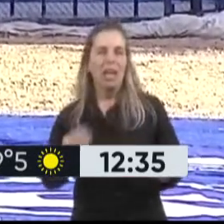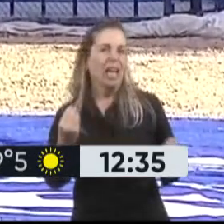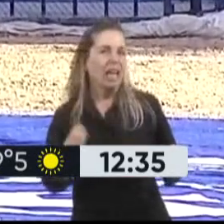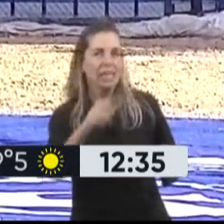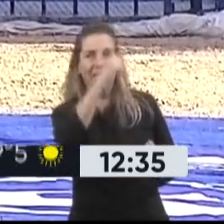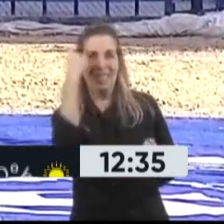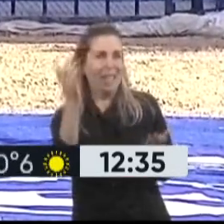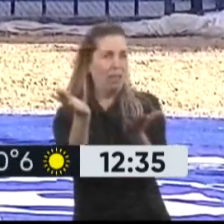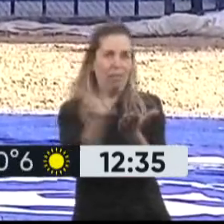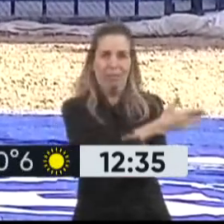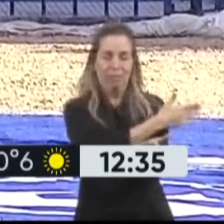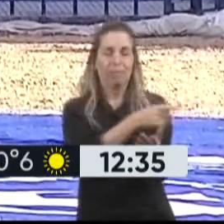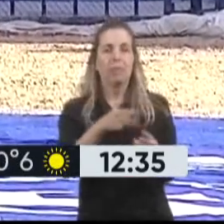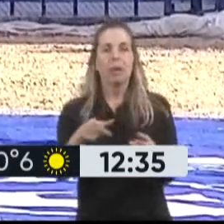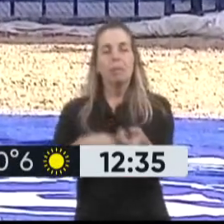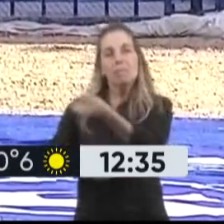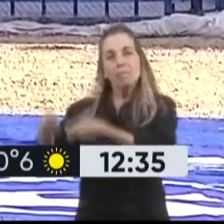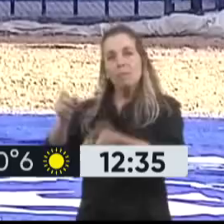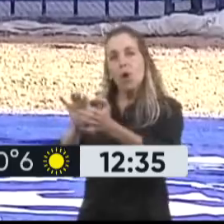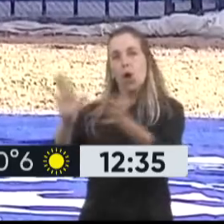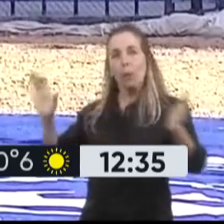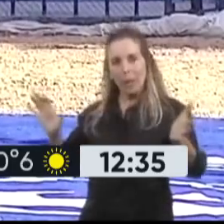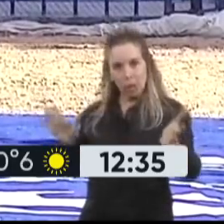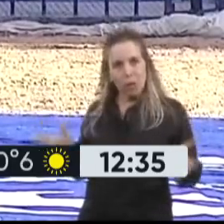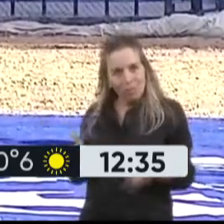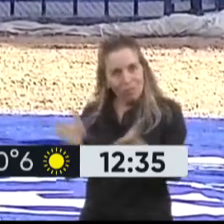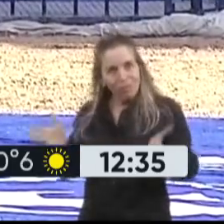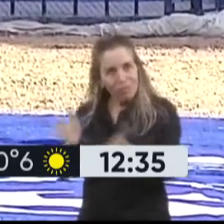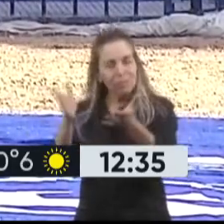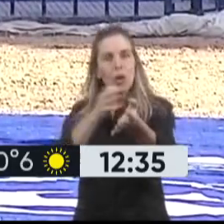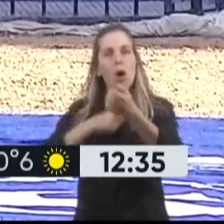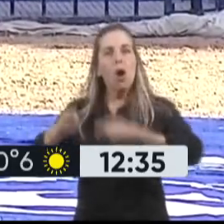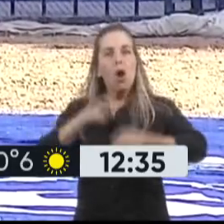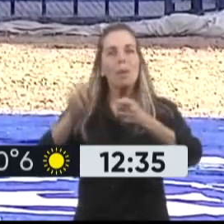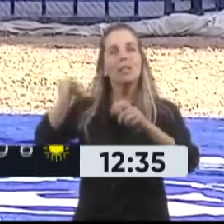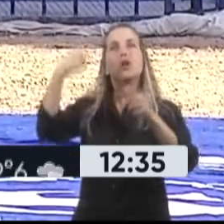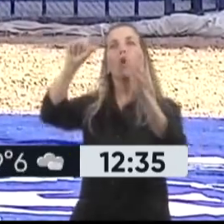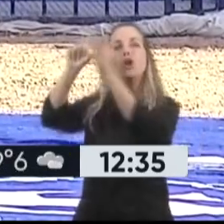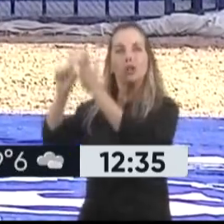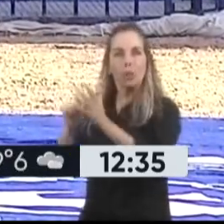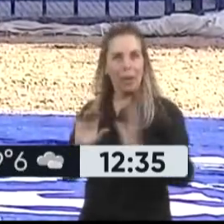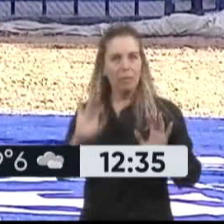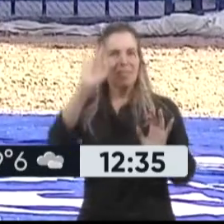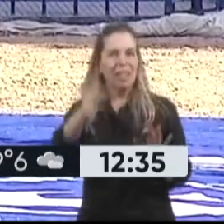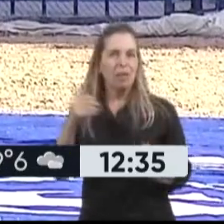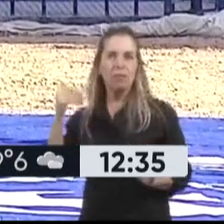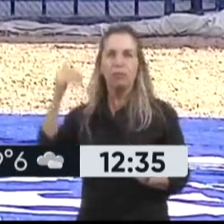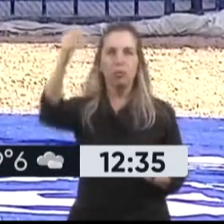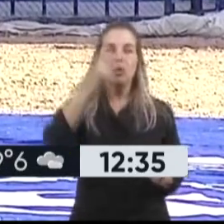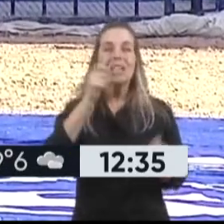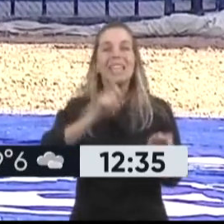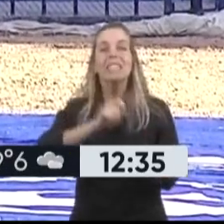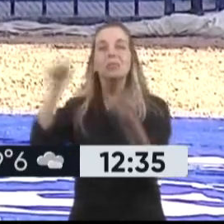abrir mercados para abaratar costos y promover el comercio exterior, porque sabemos que a la larga, cuanto más se exporta el